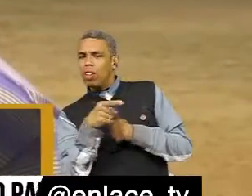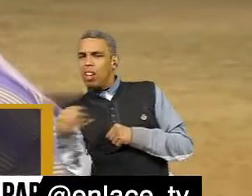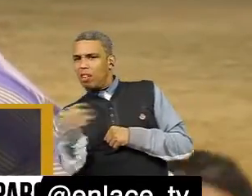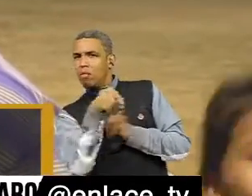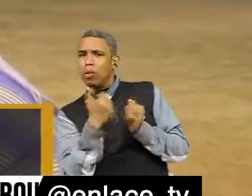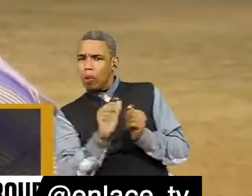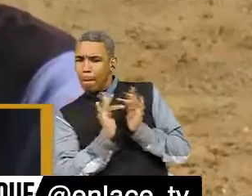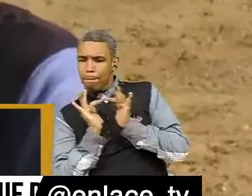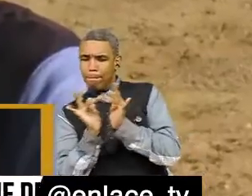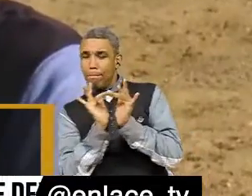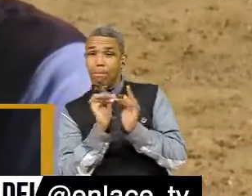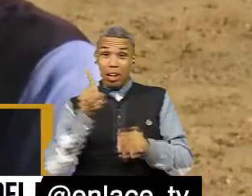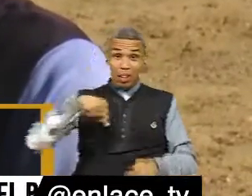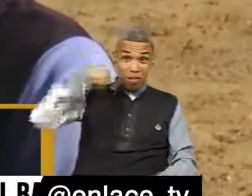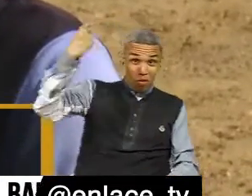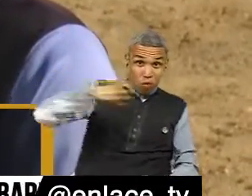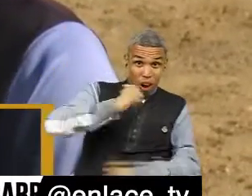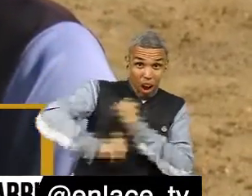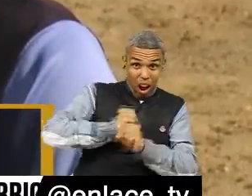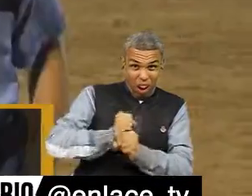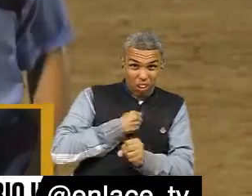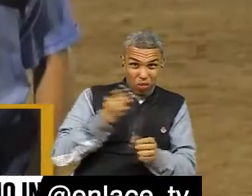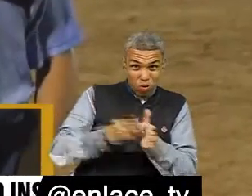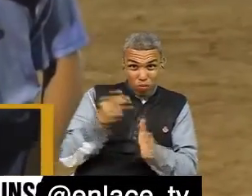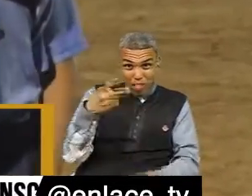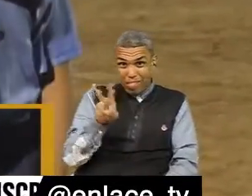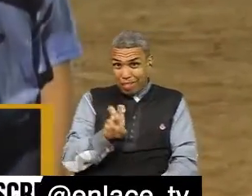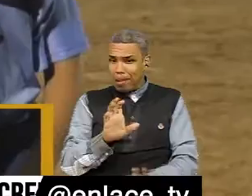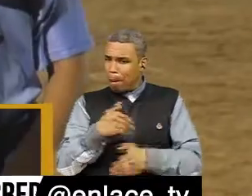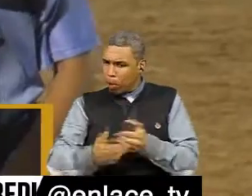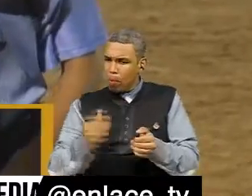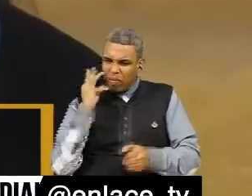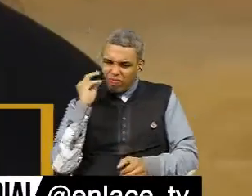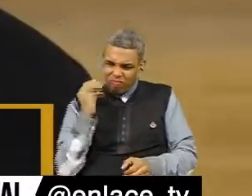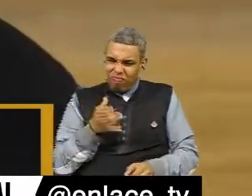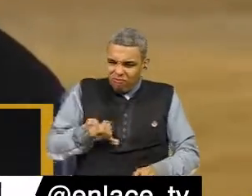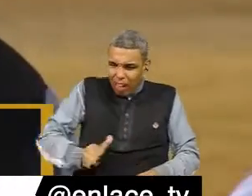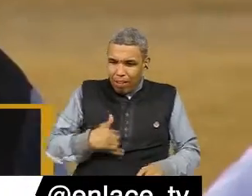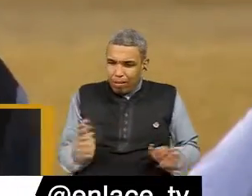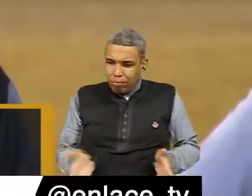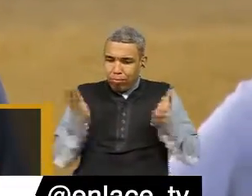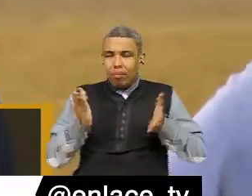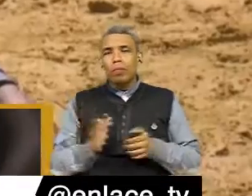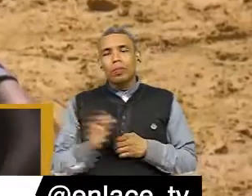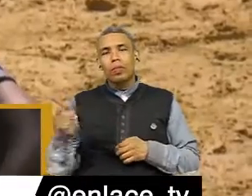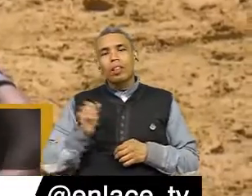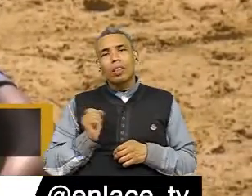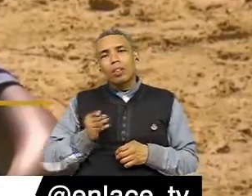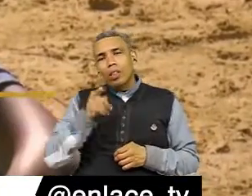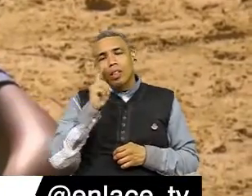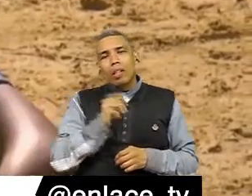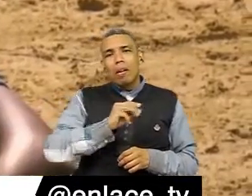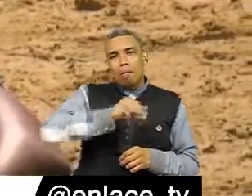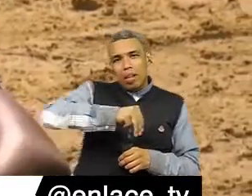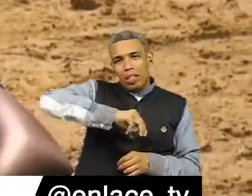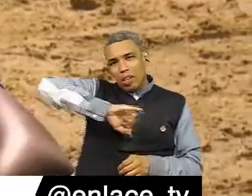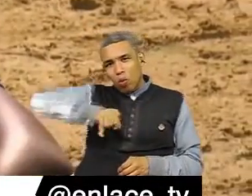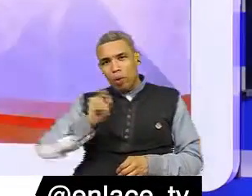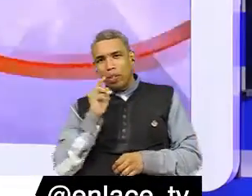poco y el año entrante hacer un mejor torneo. Club Simón Bolívar entrena en la cancha de su barrio los días martes y jueves de 8 a 10 de la